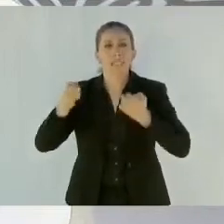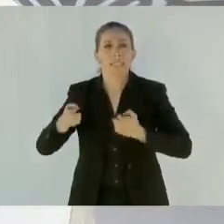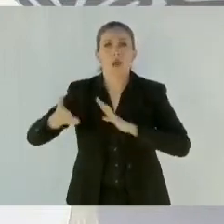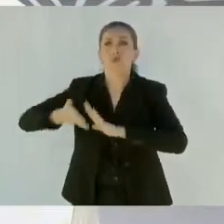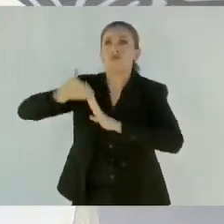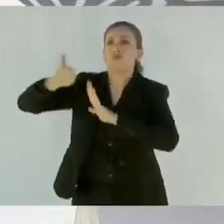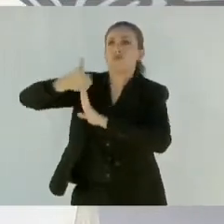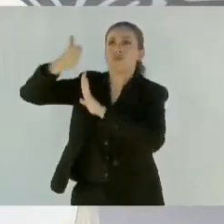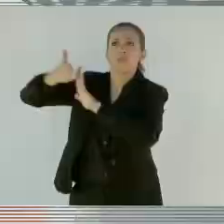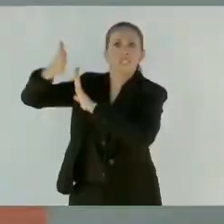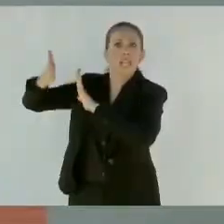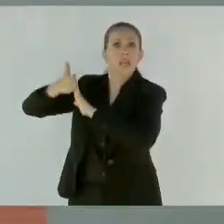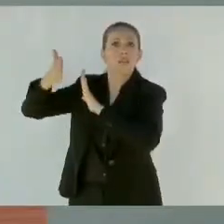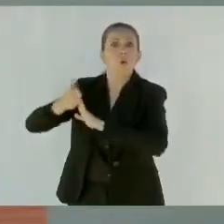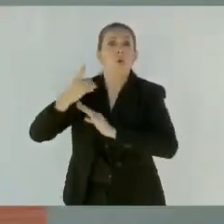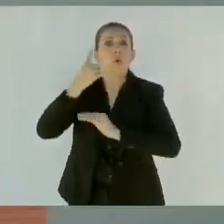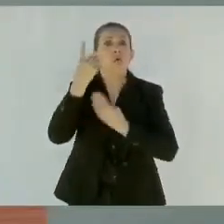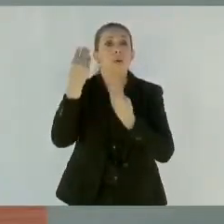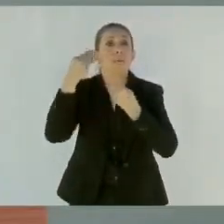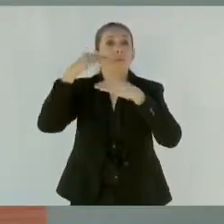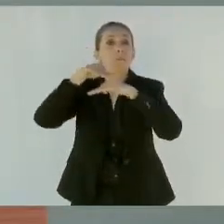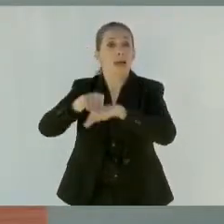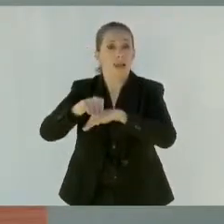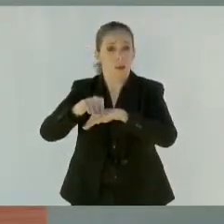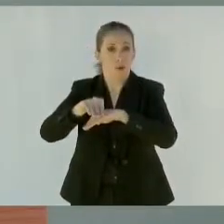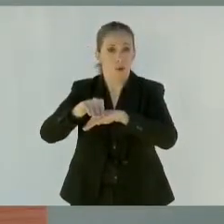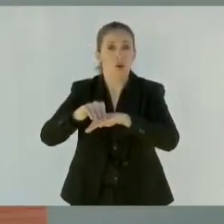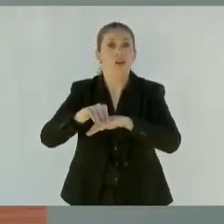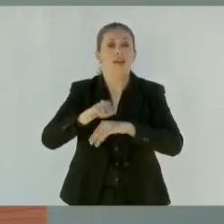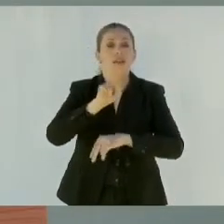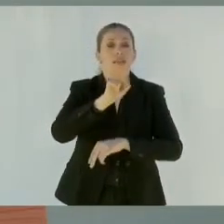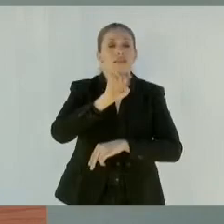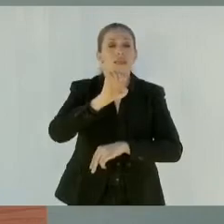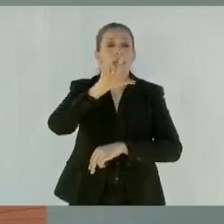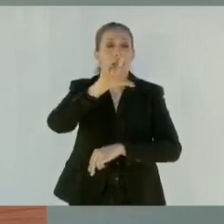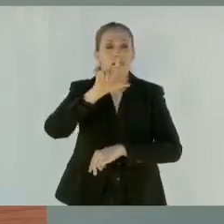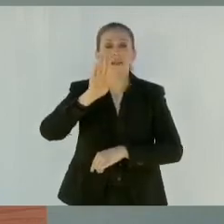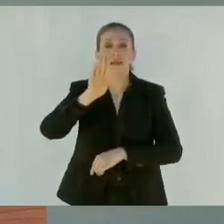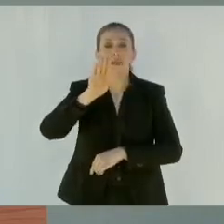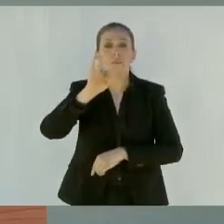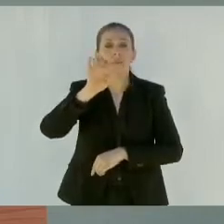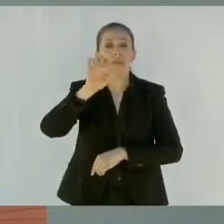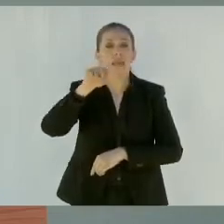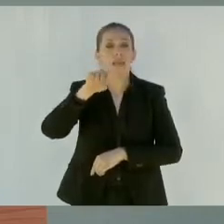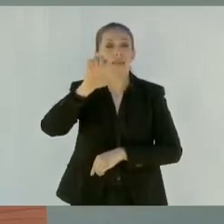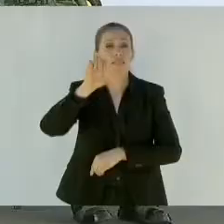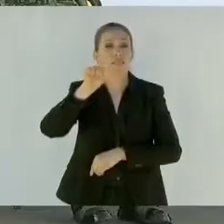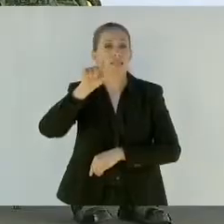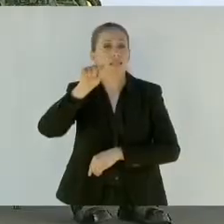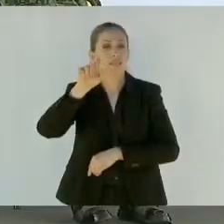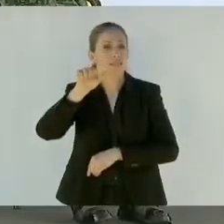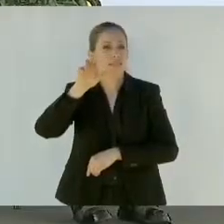del Bienestar aquí en Sabinas, no debe estar muy lejos de aquí.